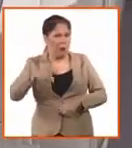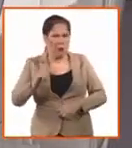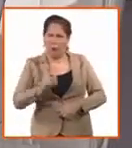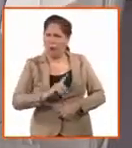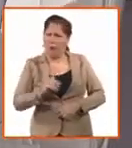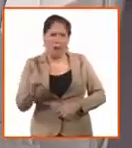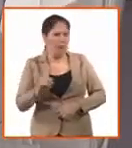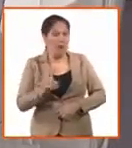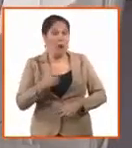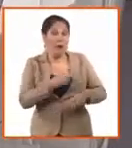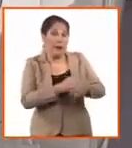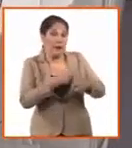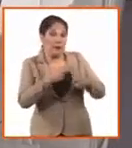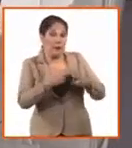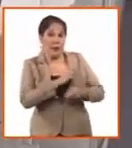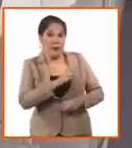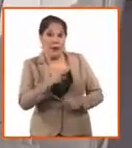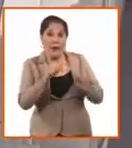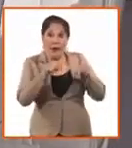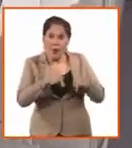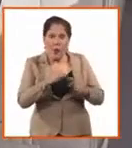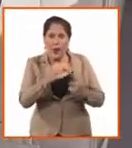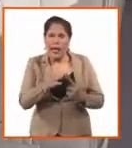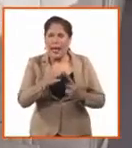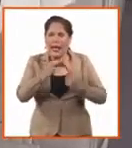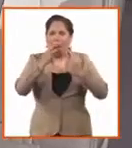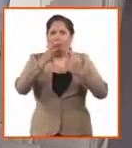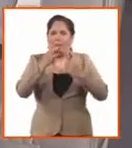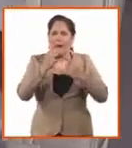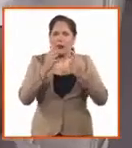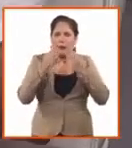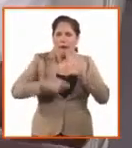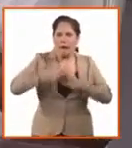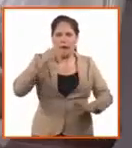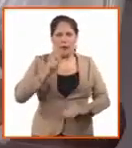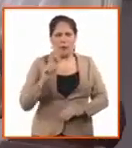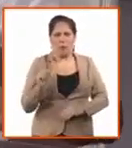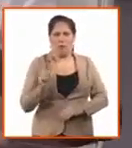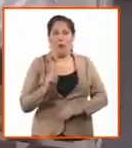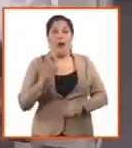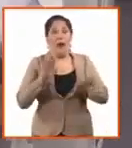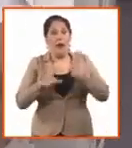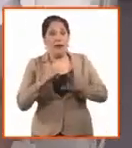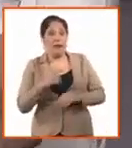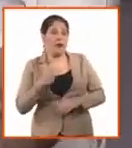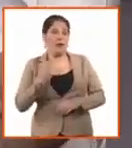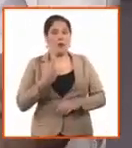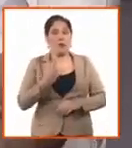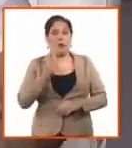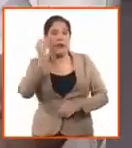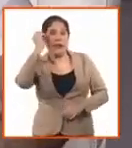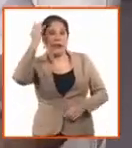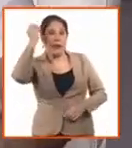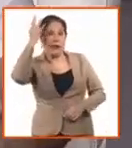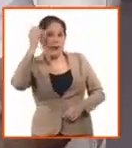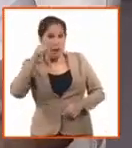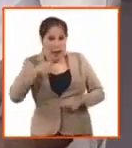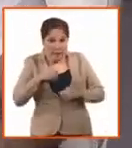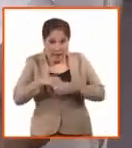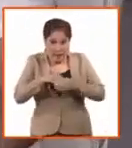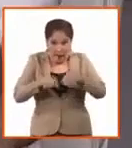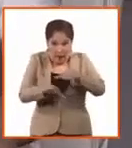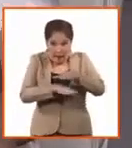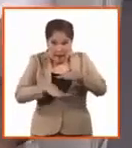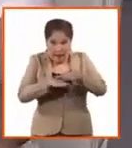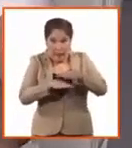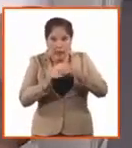lo largo de la revolución pero que no ha sido un elemento transversal o permanente que es que muchas veces se tomaban iniciativas que nacían en la base